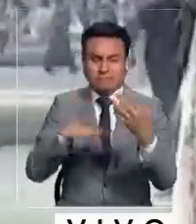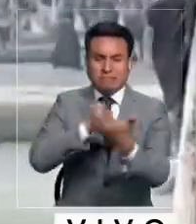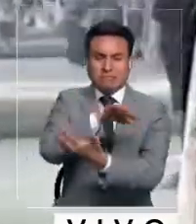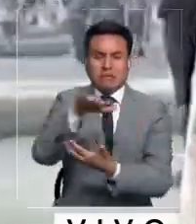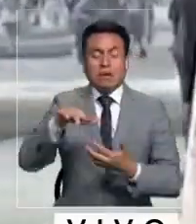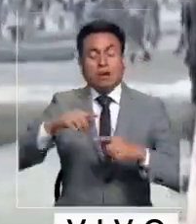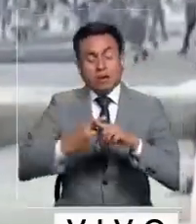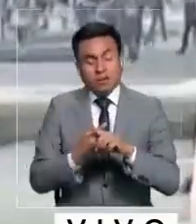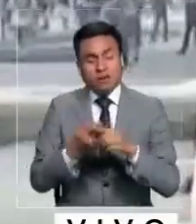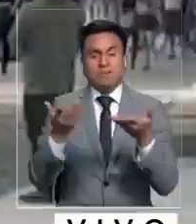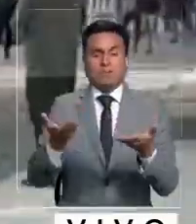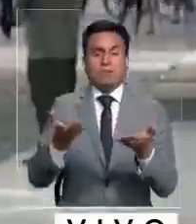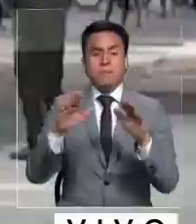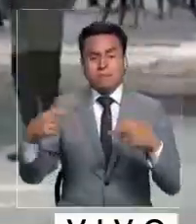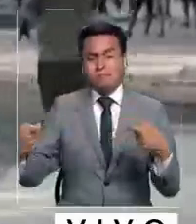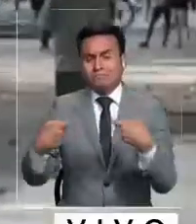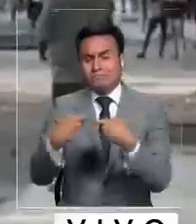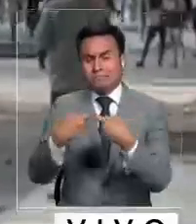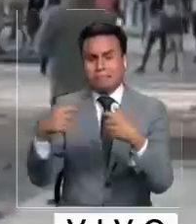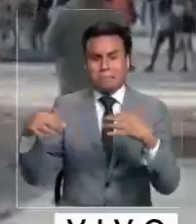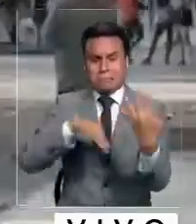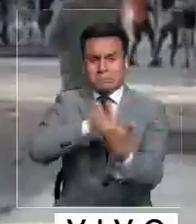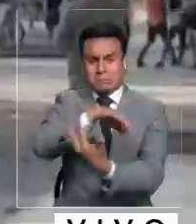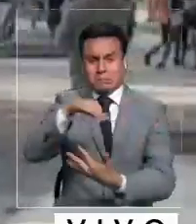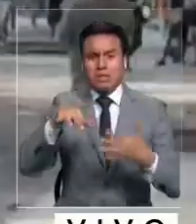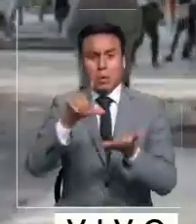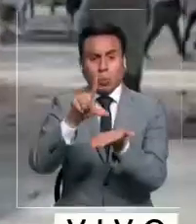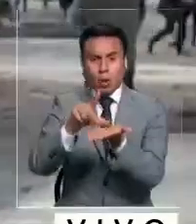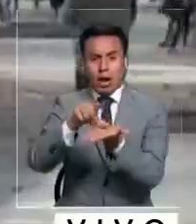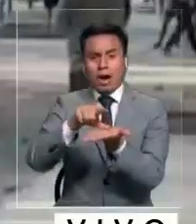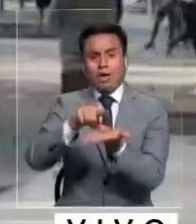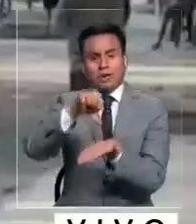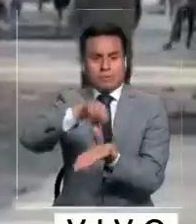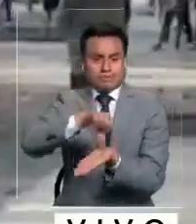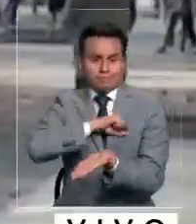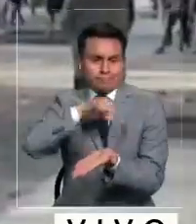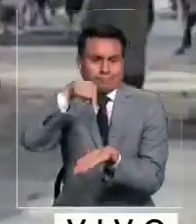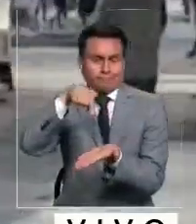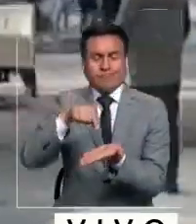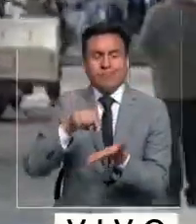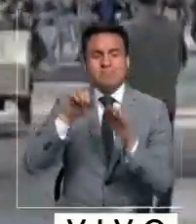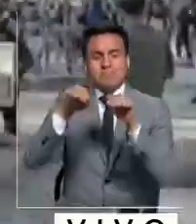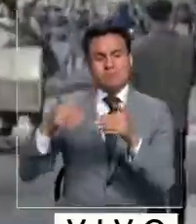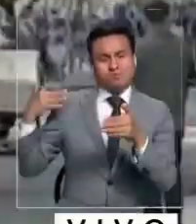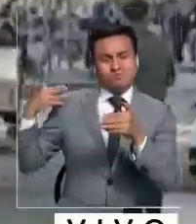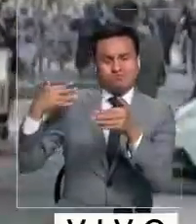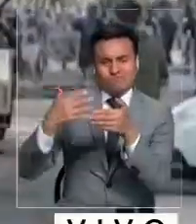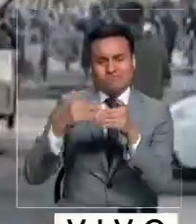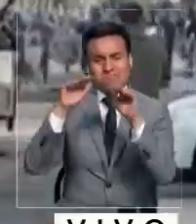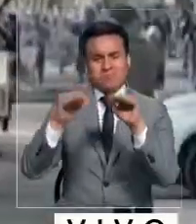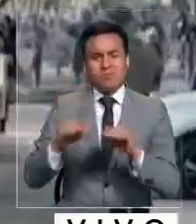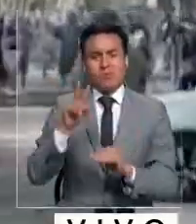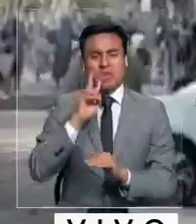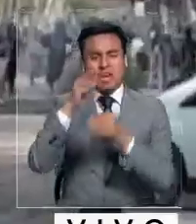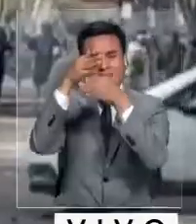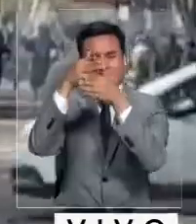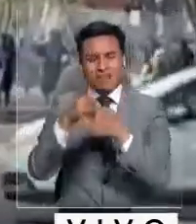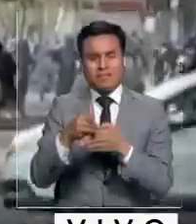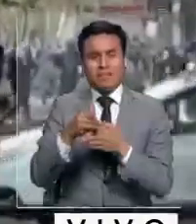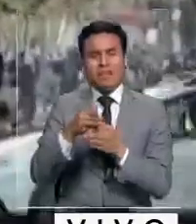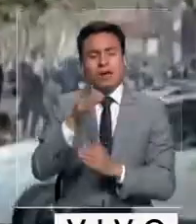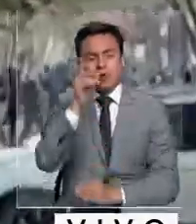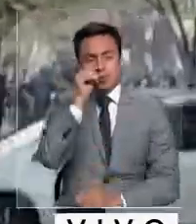han registrado enfrentamientos en este lugar de la capital, como ha venido ocurriendo cada viernes desde el mes de octubre del año